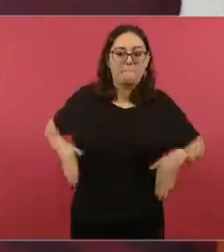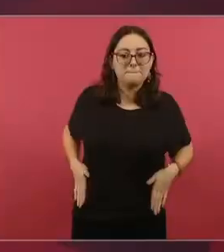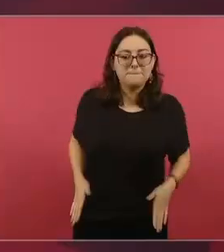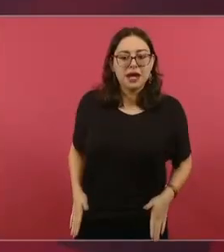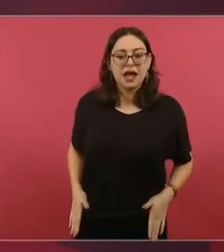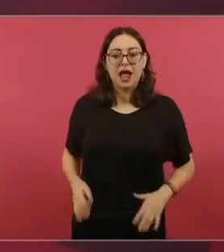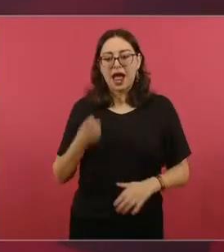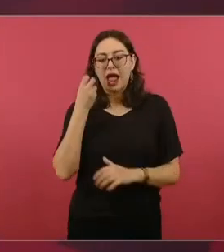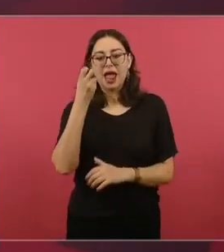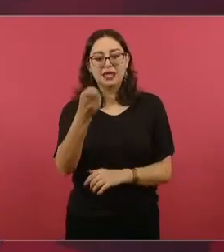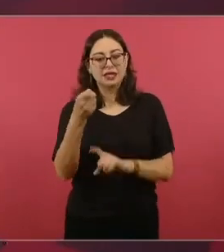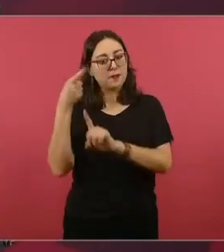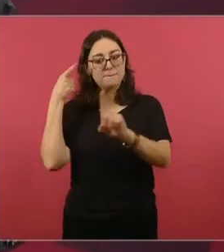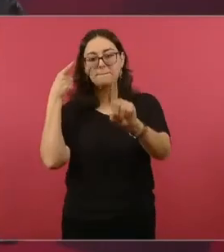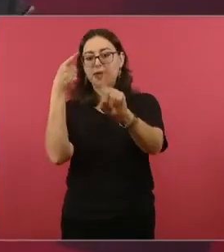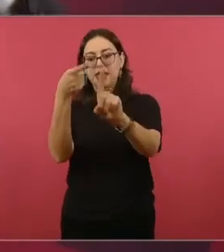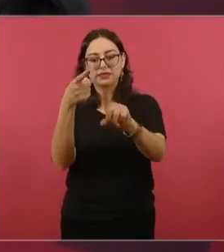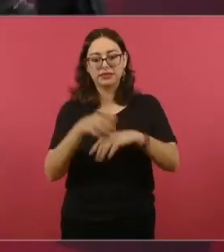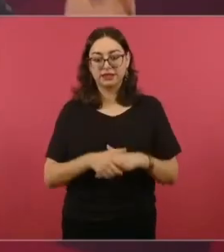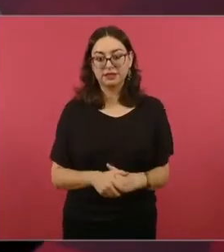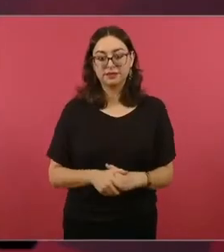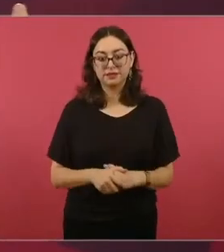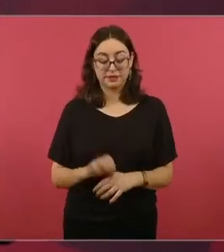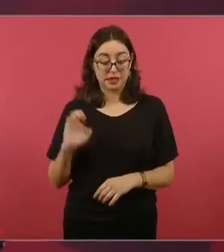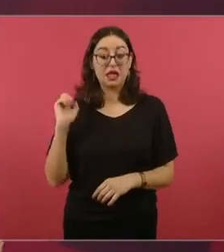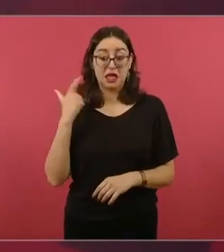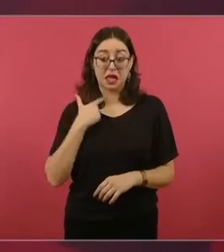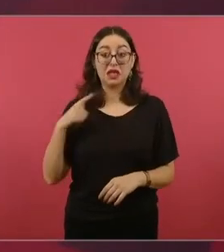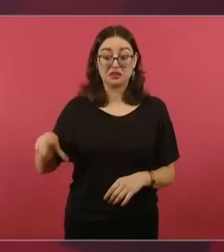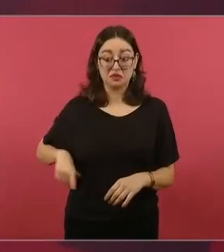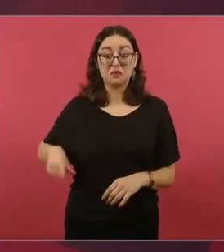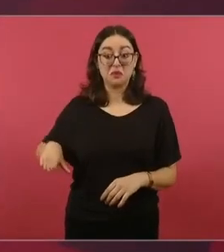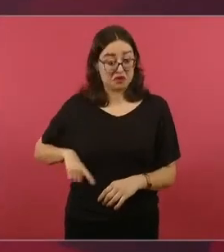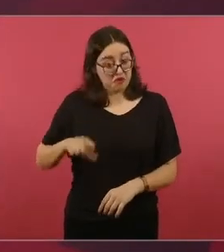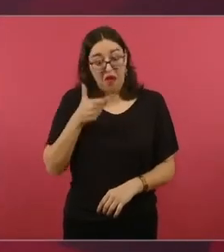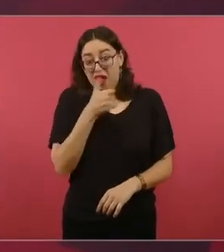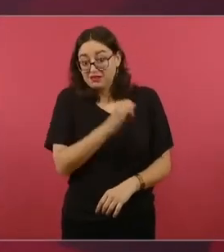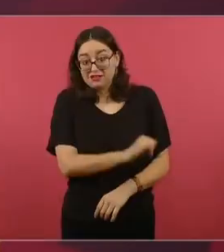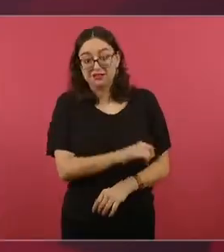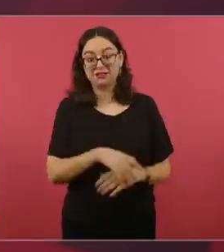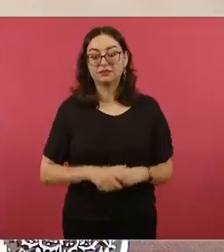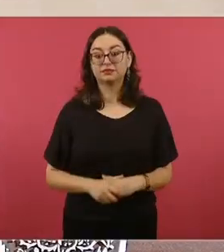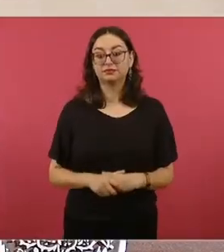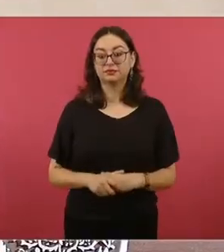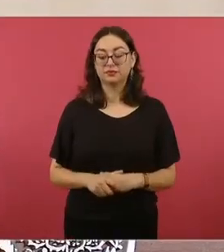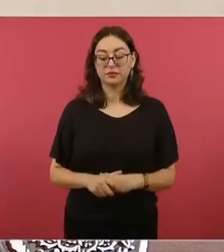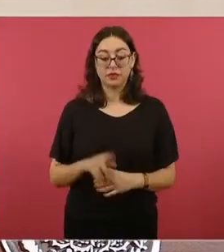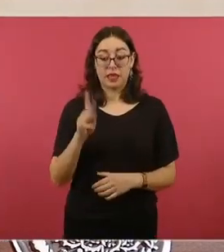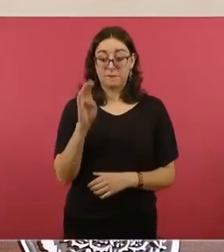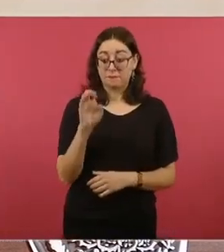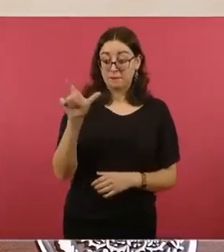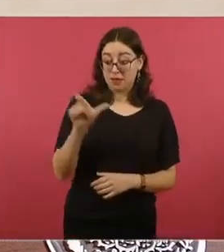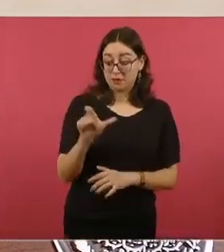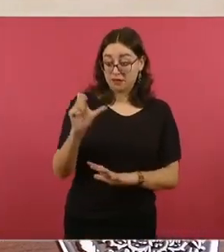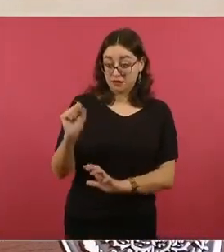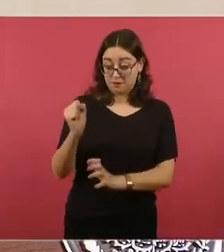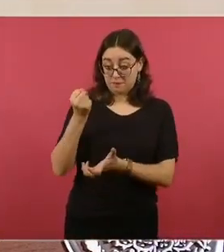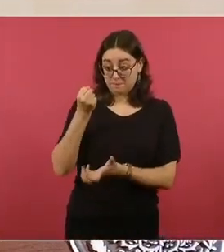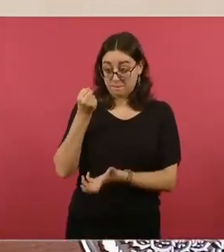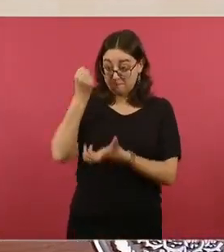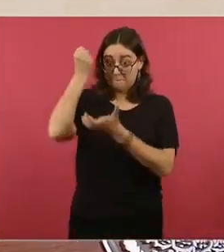qué hacían? Que del presupuesto de Pemex, en vez